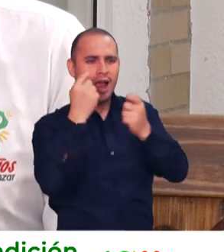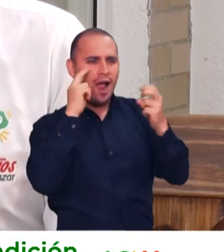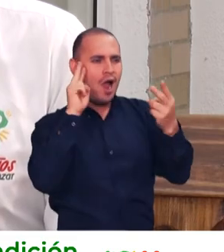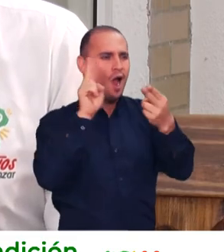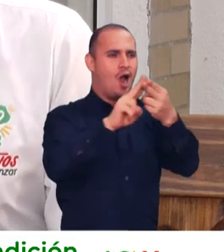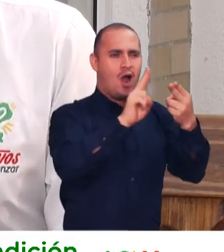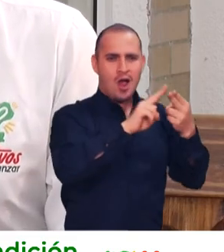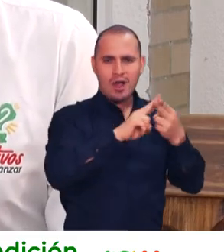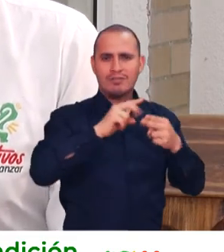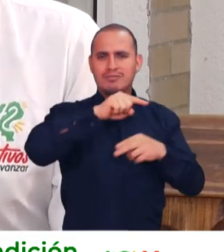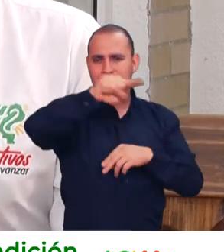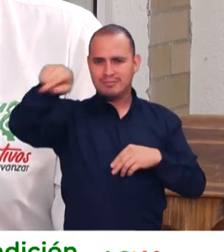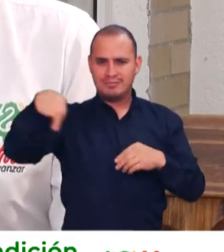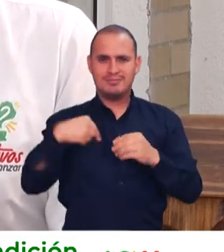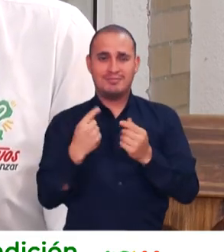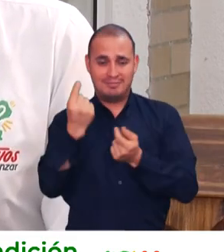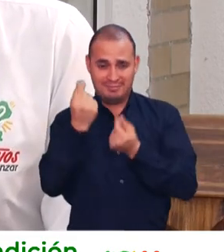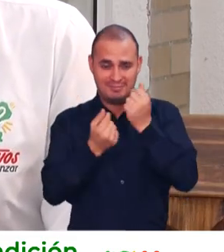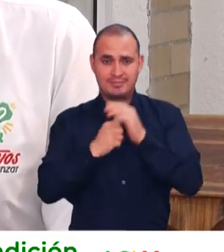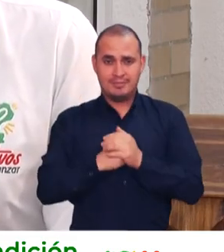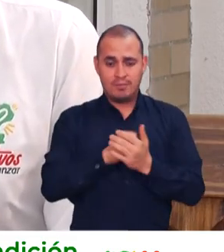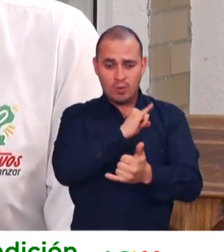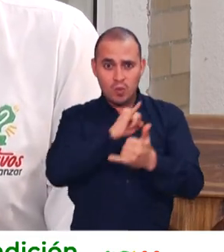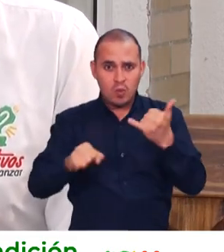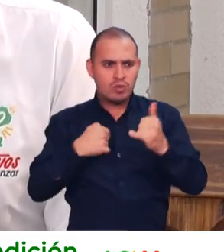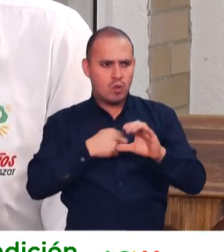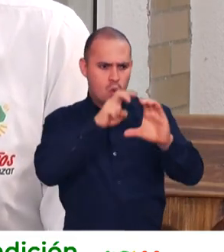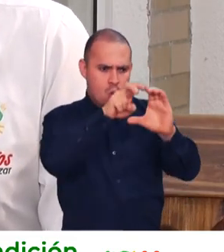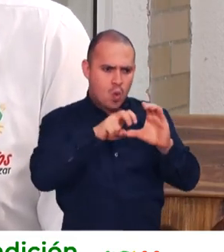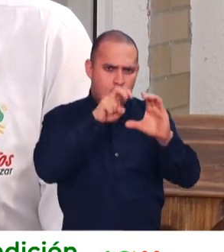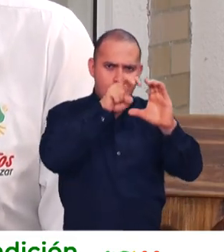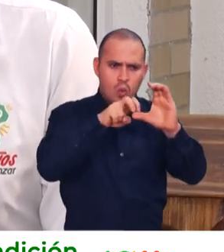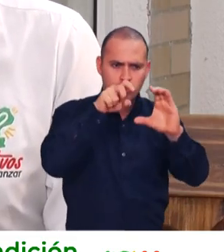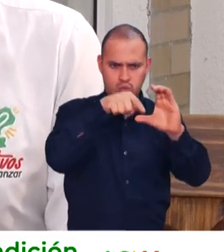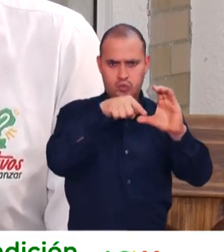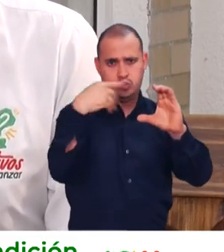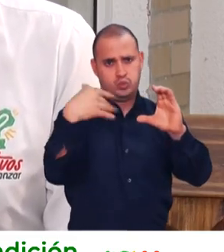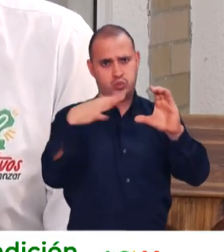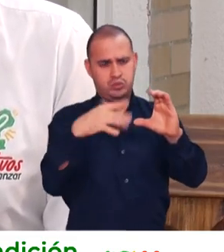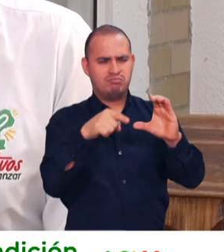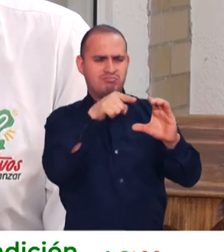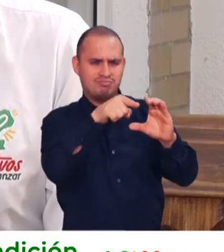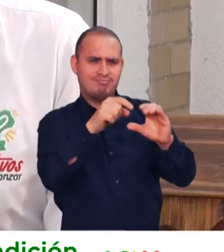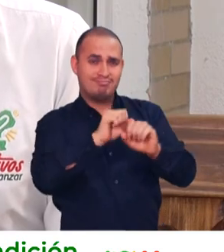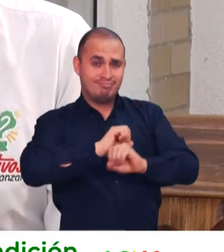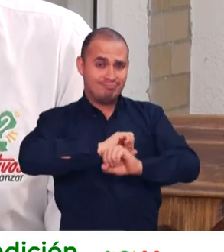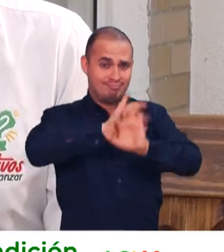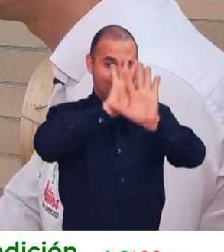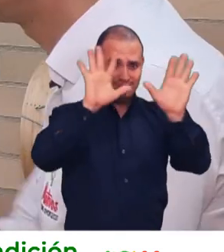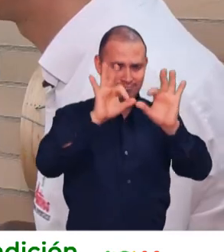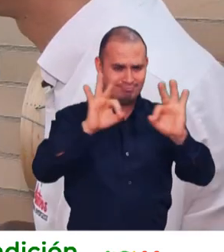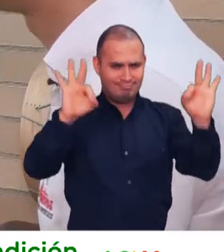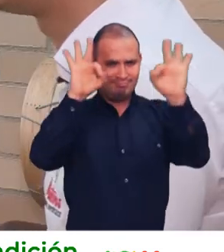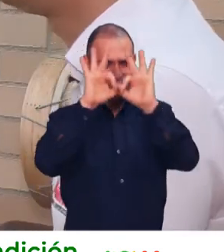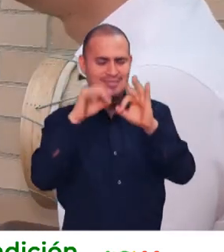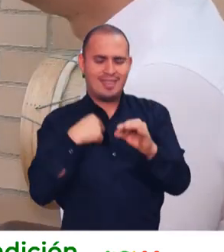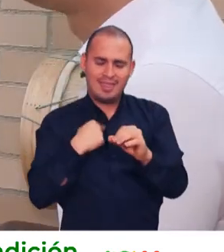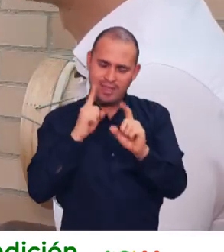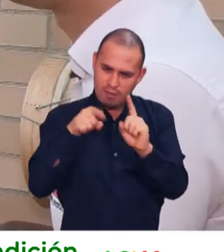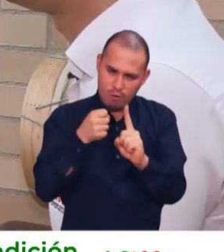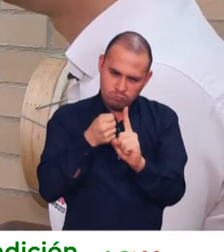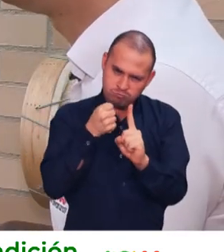el departamento. Por último, el componente de minería, algo tan específico pero tan importante en el departamento del Cauca, que también hemos